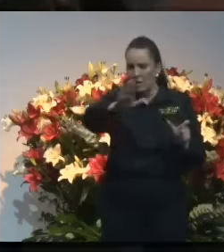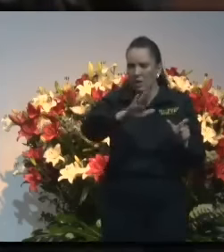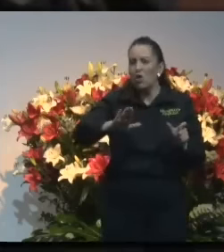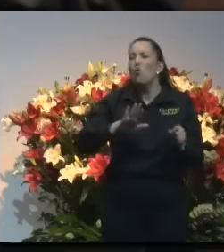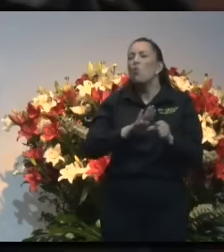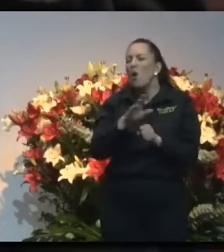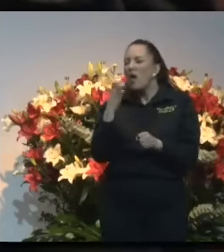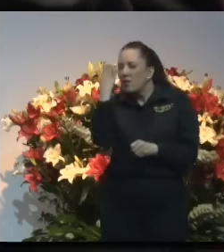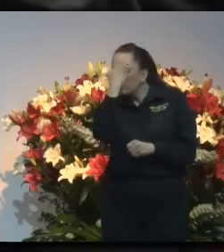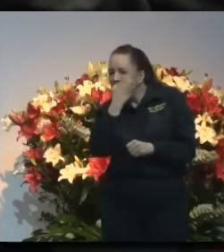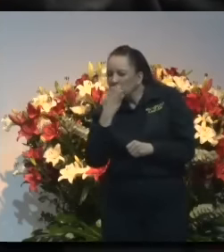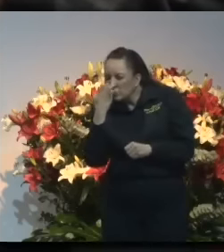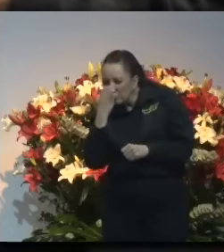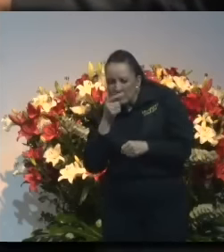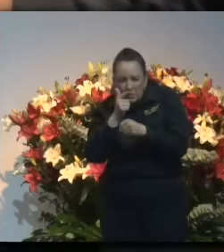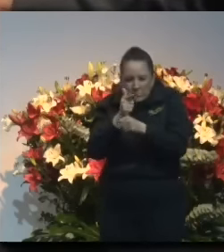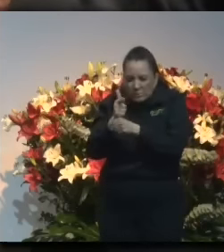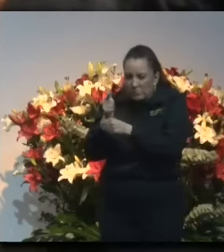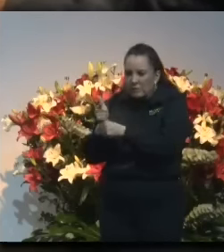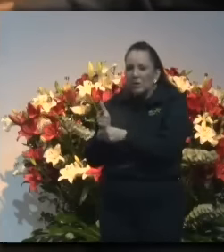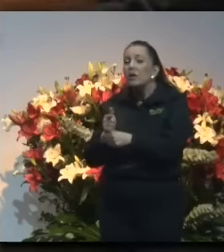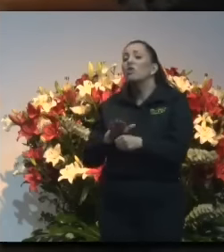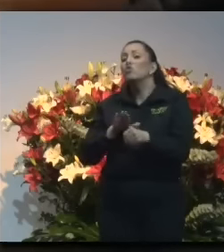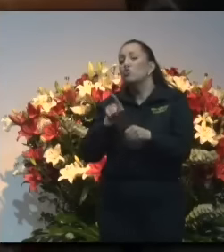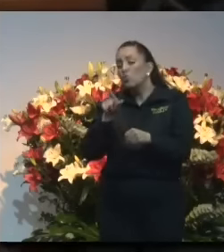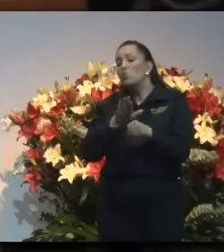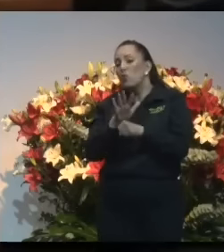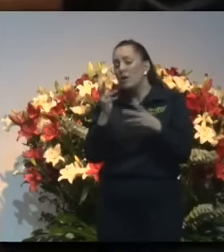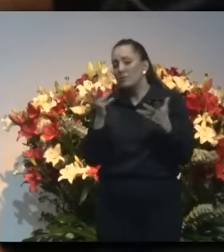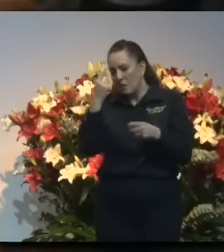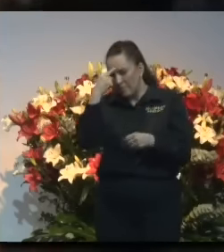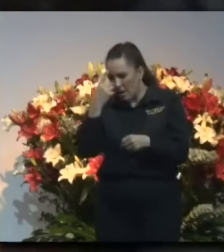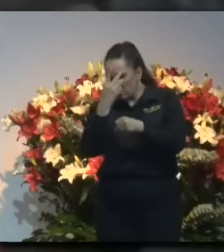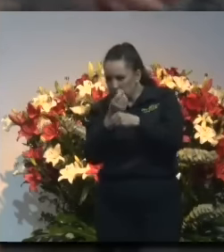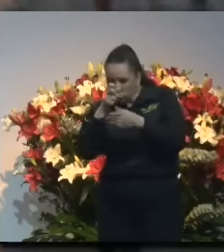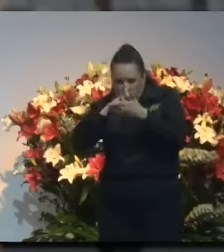modificarlo? Pues lo primero es que las cifras son